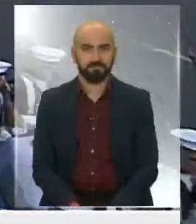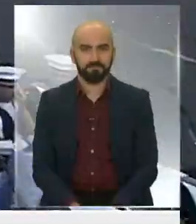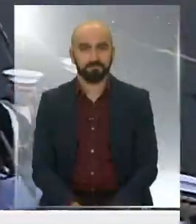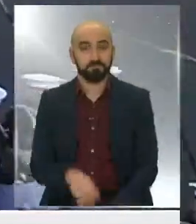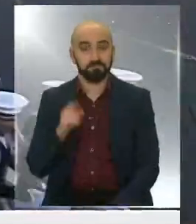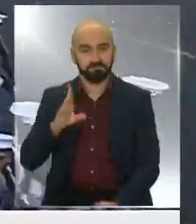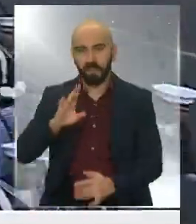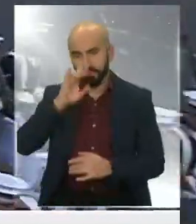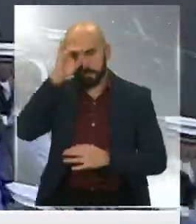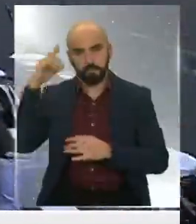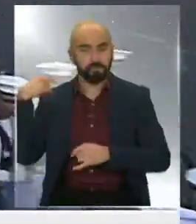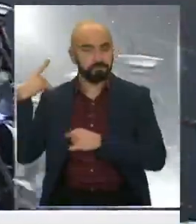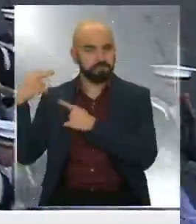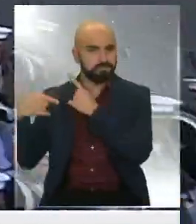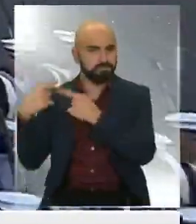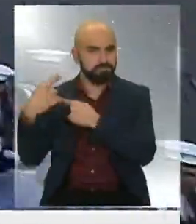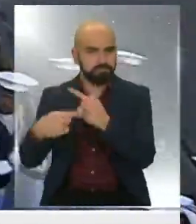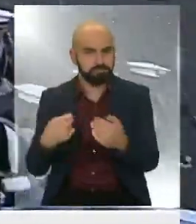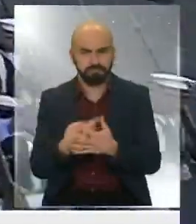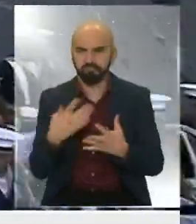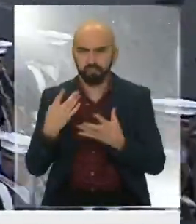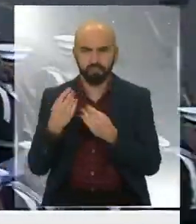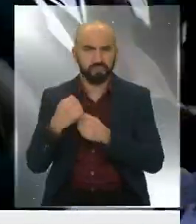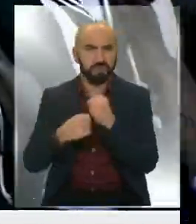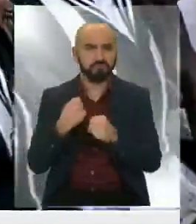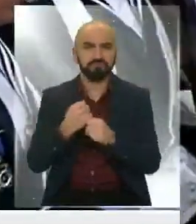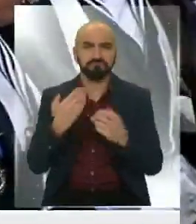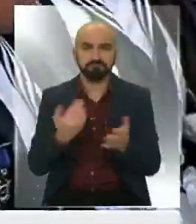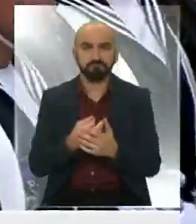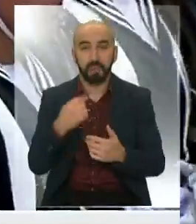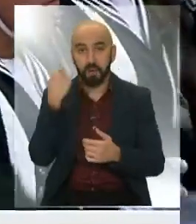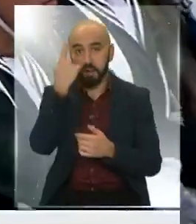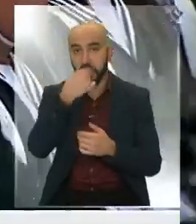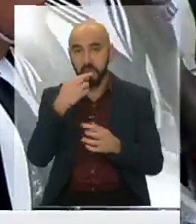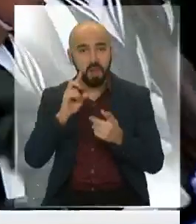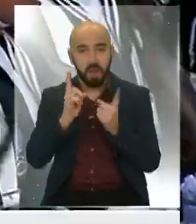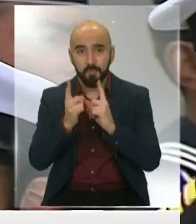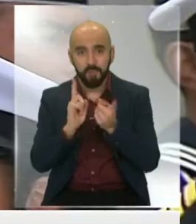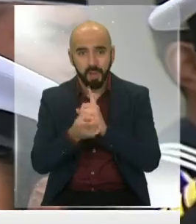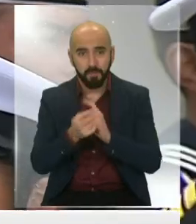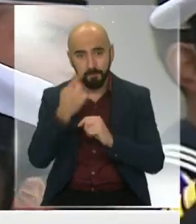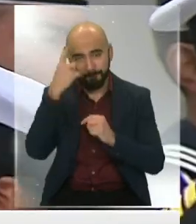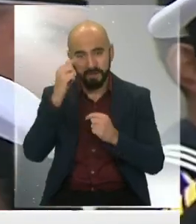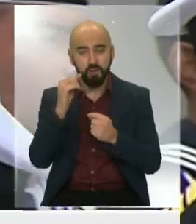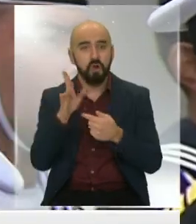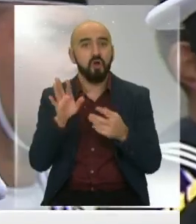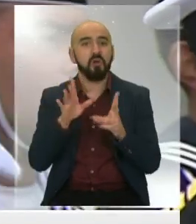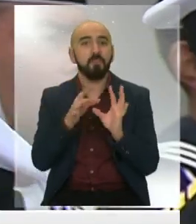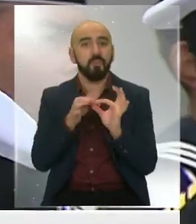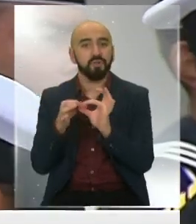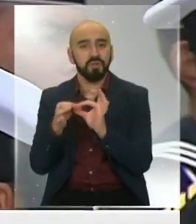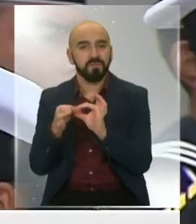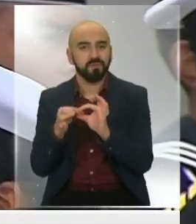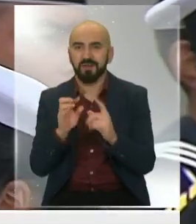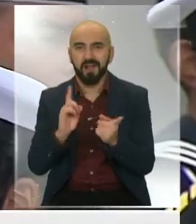Una tradición de años donde los rostros de autoridades cambian, pero la esencia no se toca.